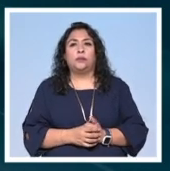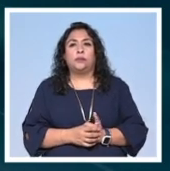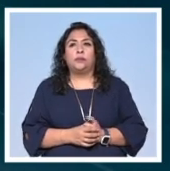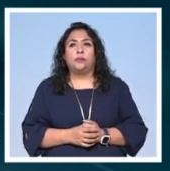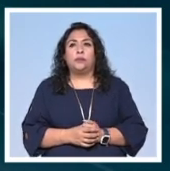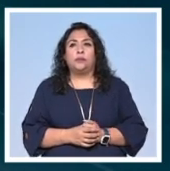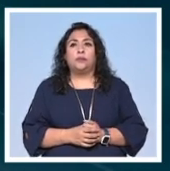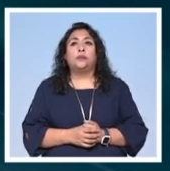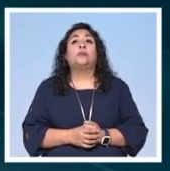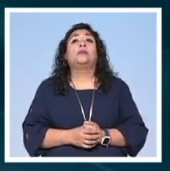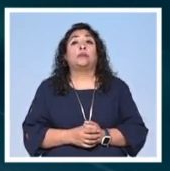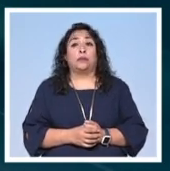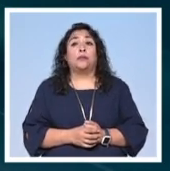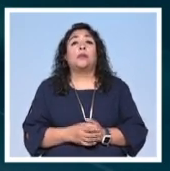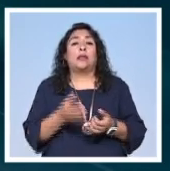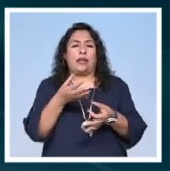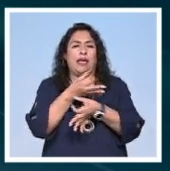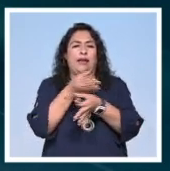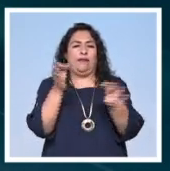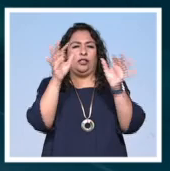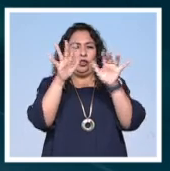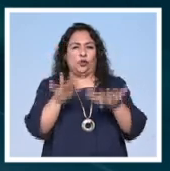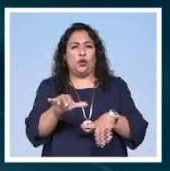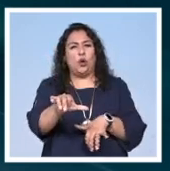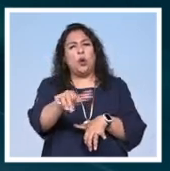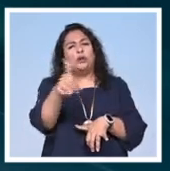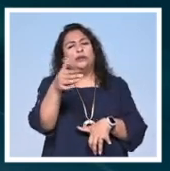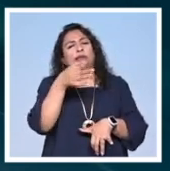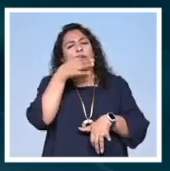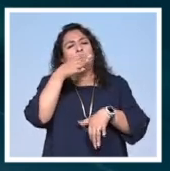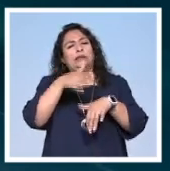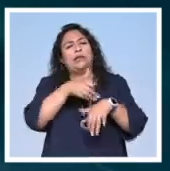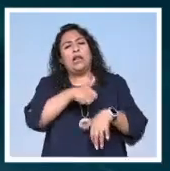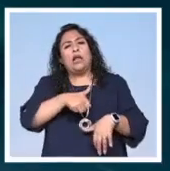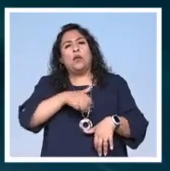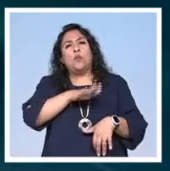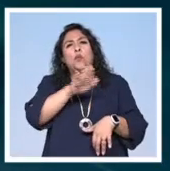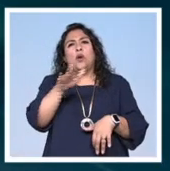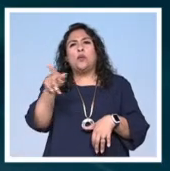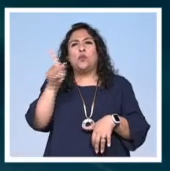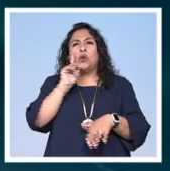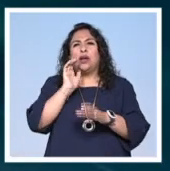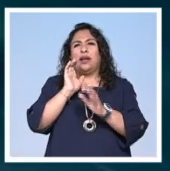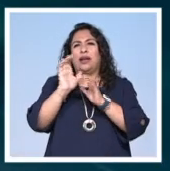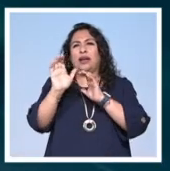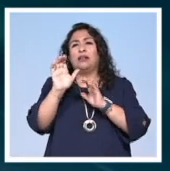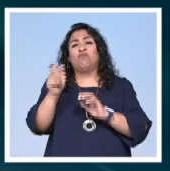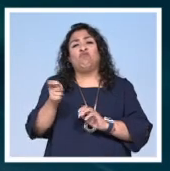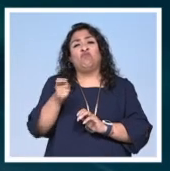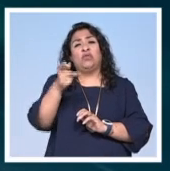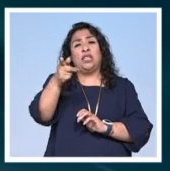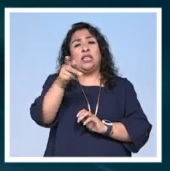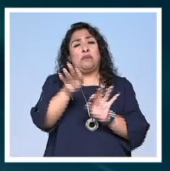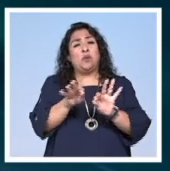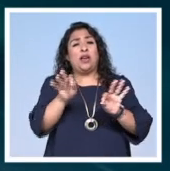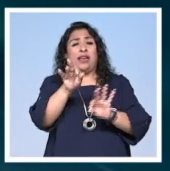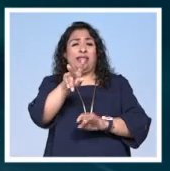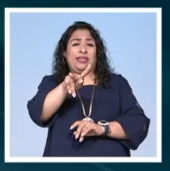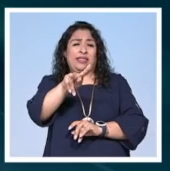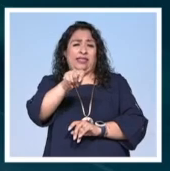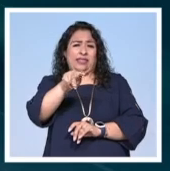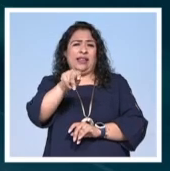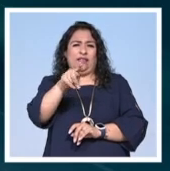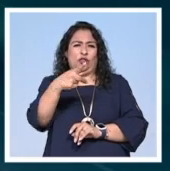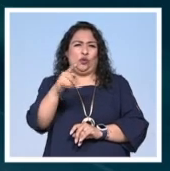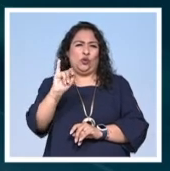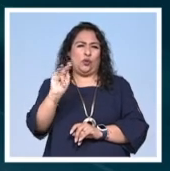Aranda en un comunicado Canal 11 lamentó el fallecimiento de la comunicadora a que califica de icono de la televisora